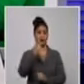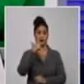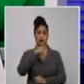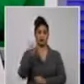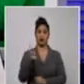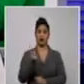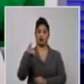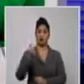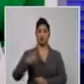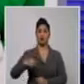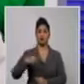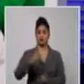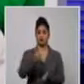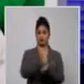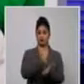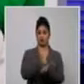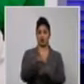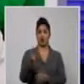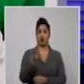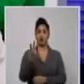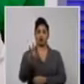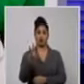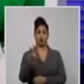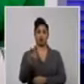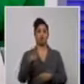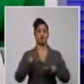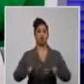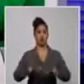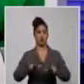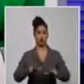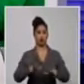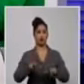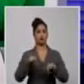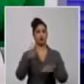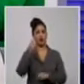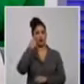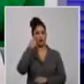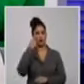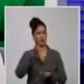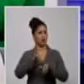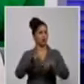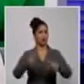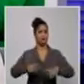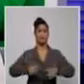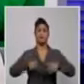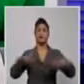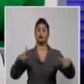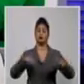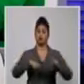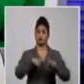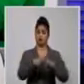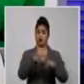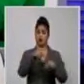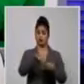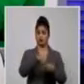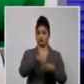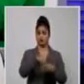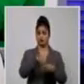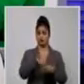Ciego y 2 de Morón, que también hemos visto cómo ha ido aportando un número de casos importante.